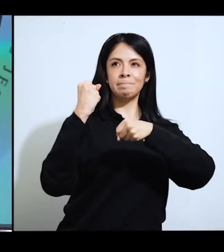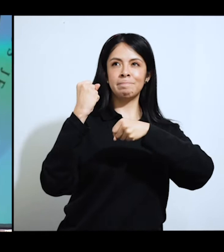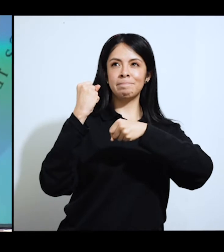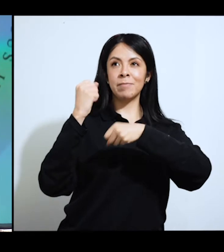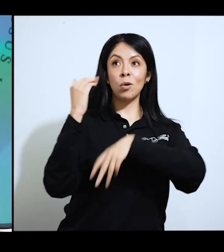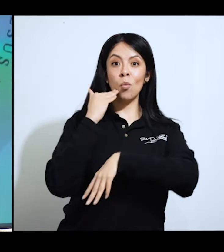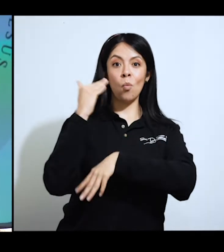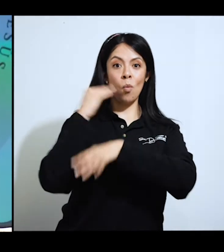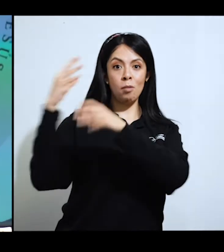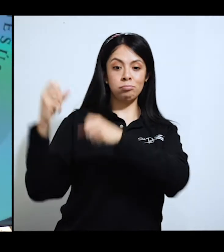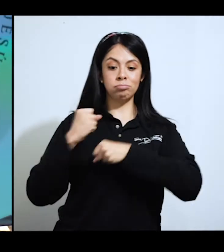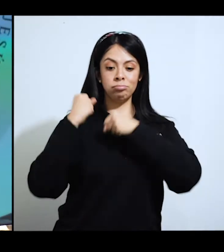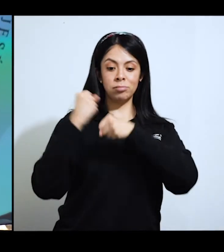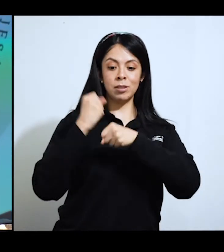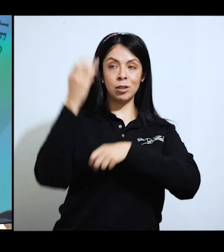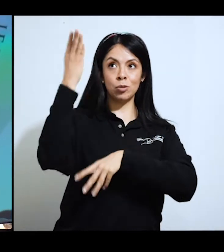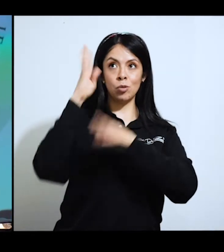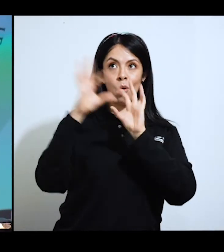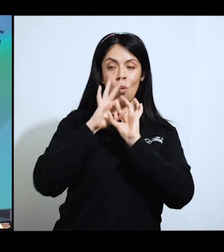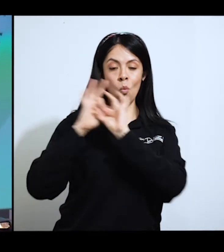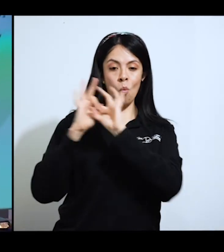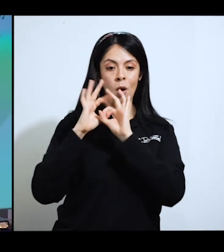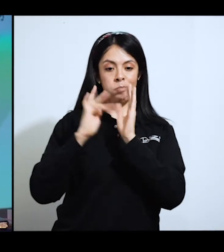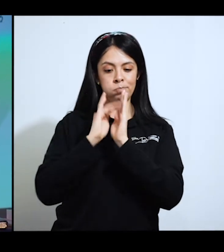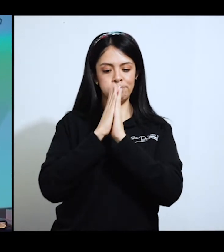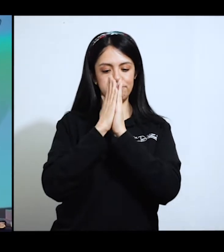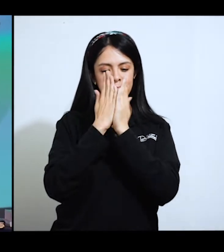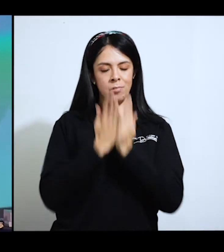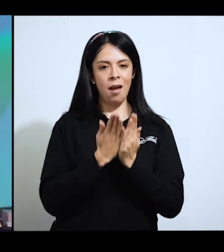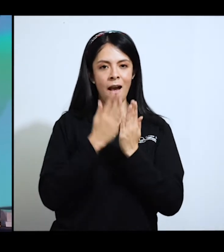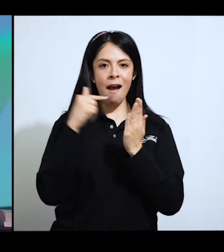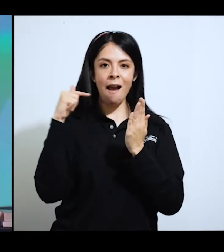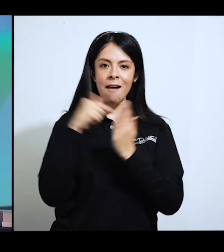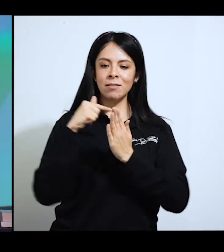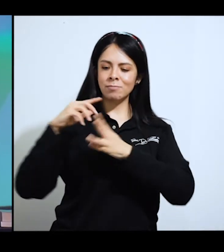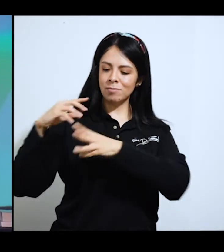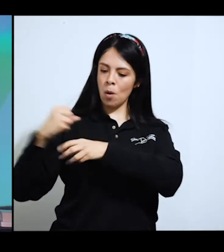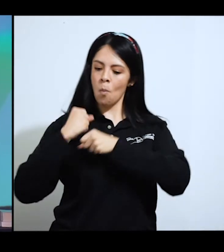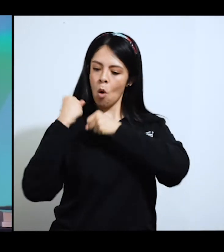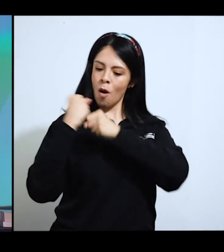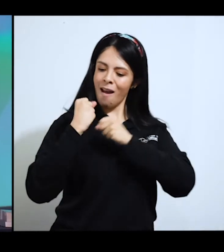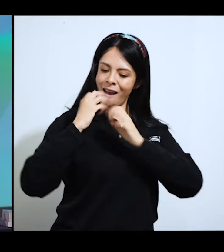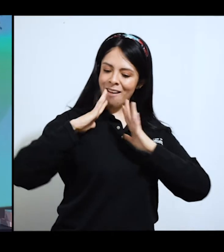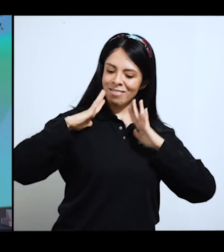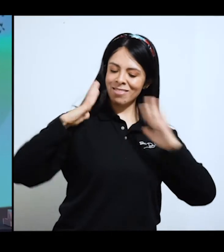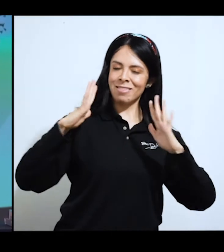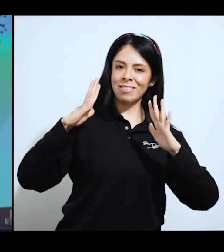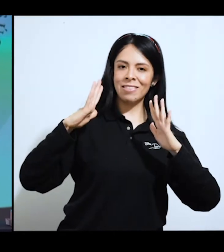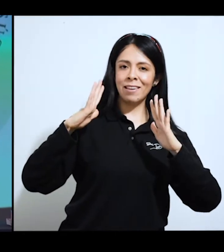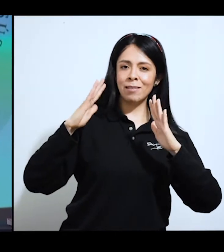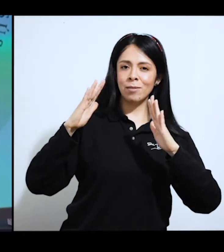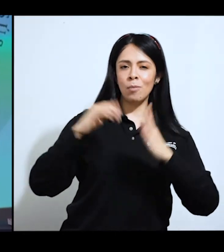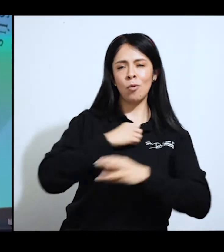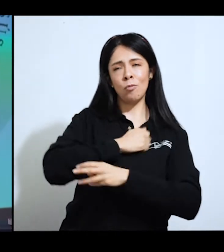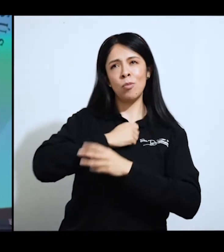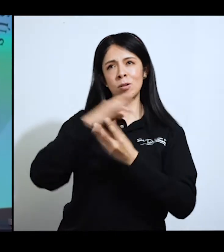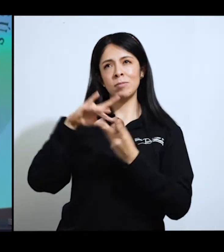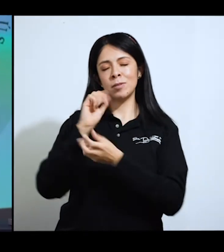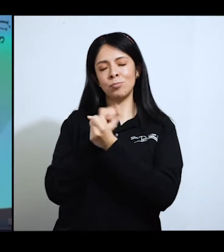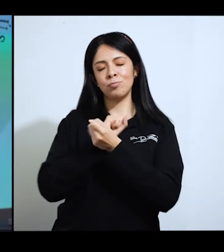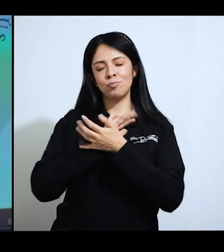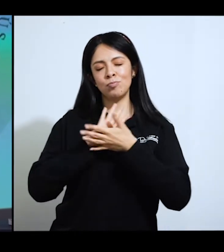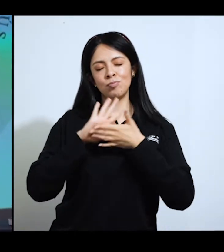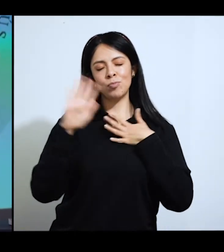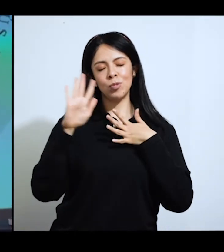lo hacemos es en tu poder. Y cuando tu poder se une a tu palabra, es aún más